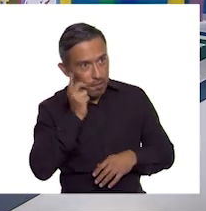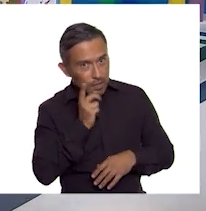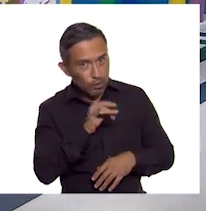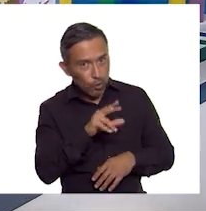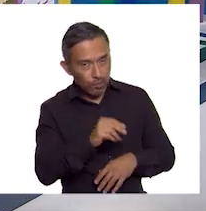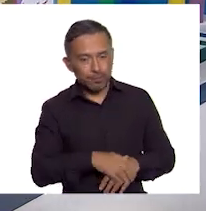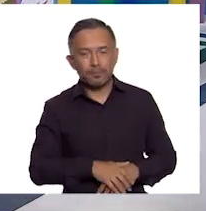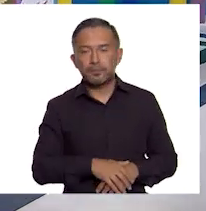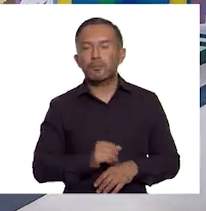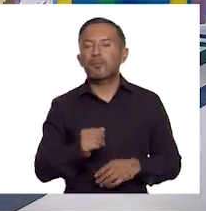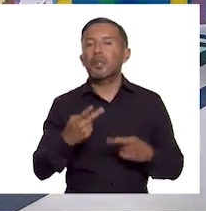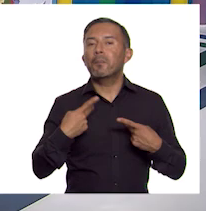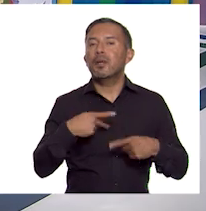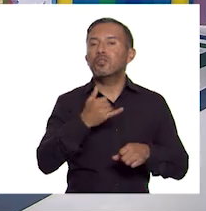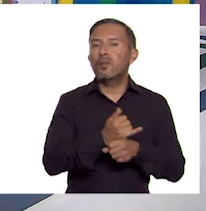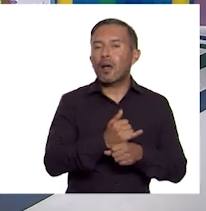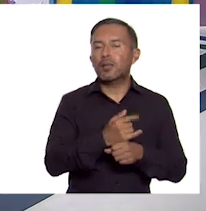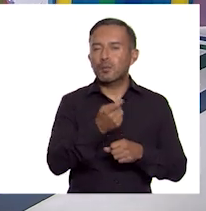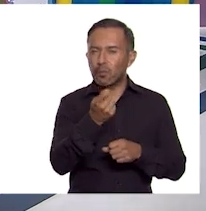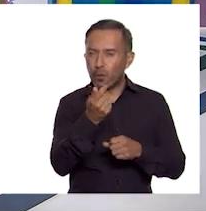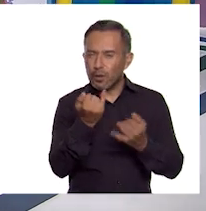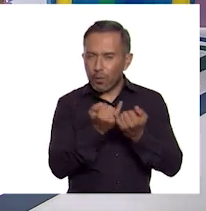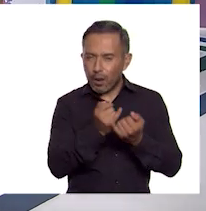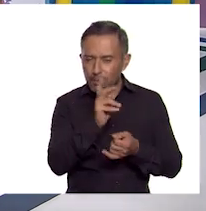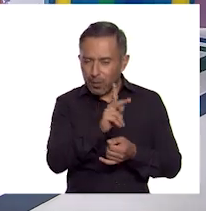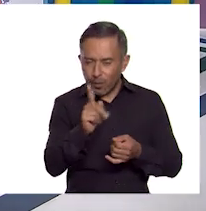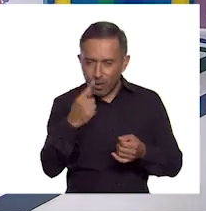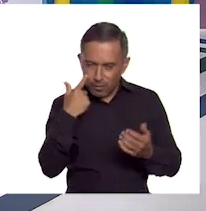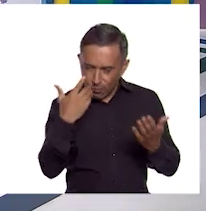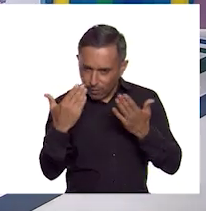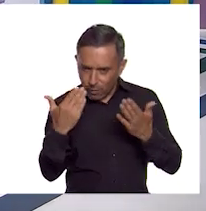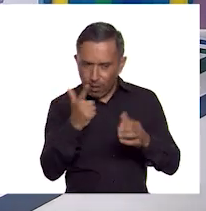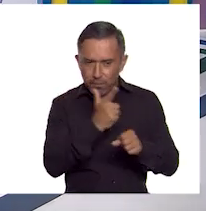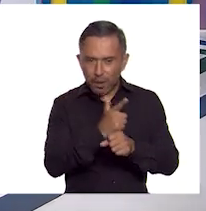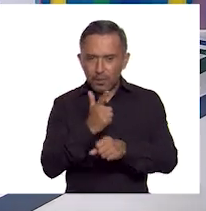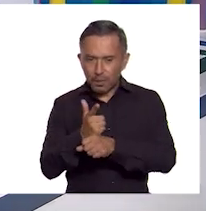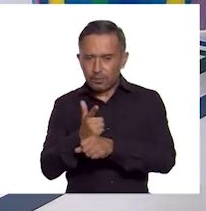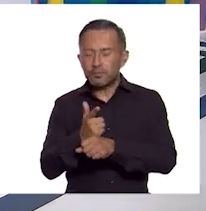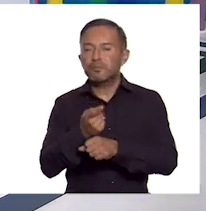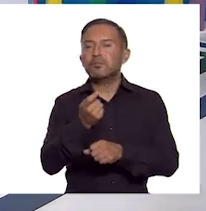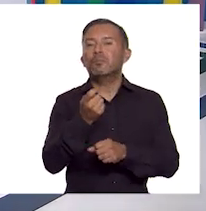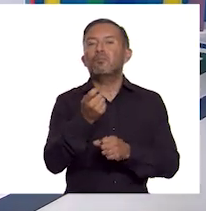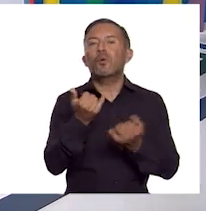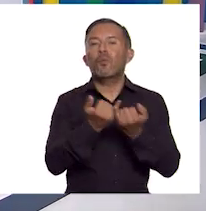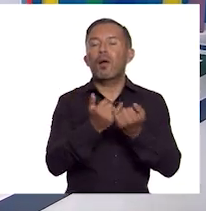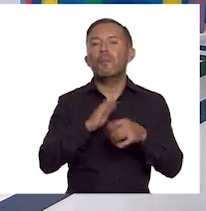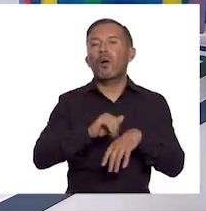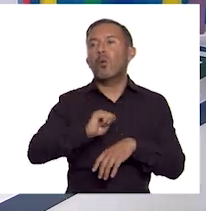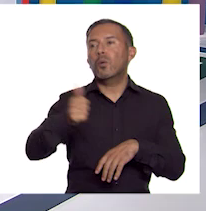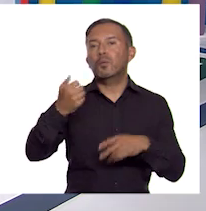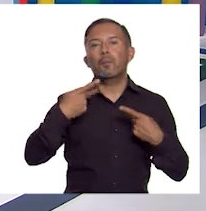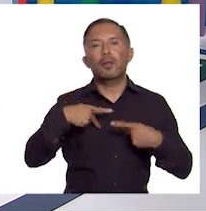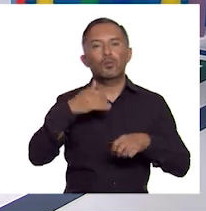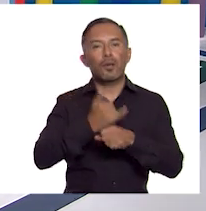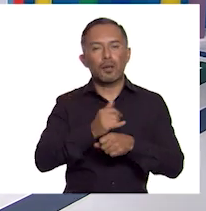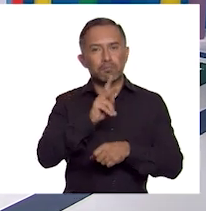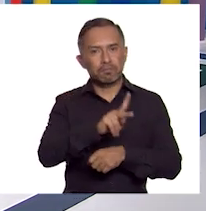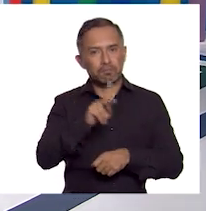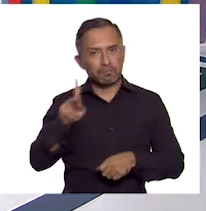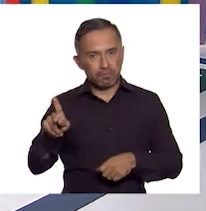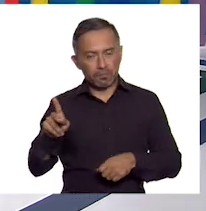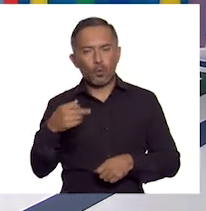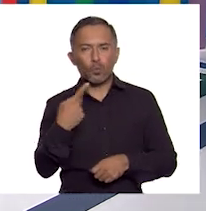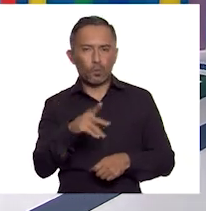Identificar y comparar personajes que hacen cosas similares se relaciona de forma parecida a otros personajes y tienen también